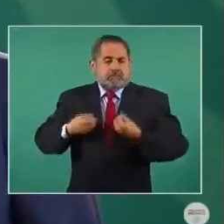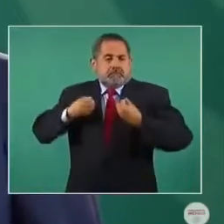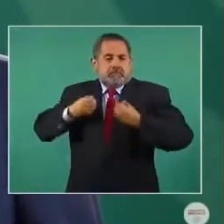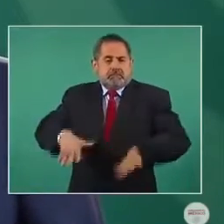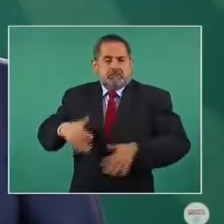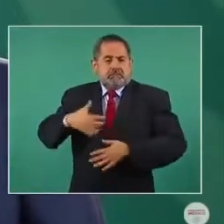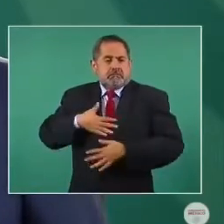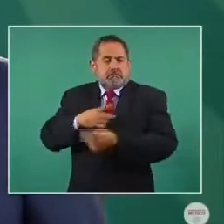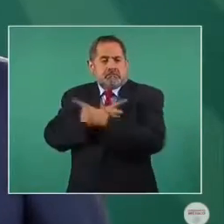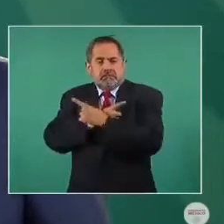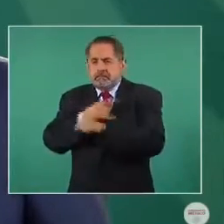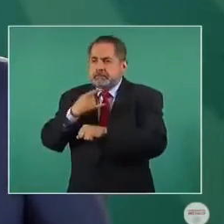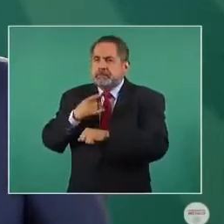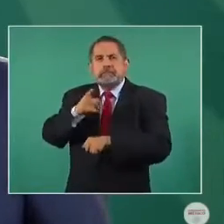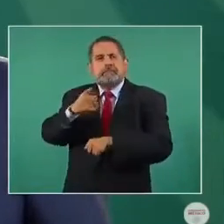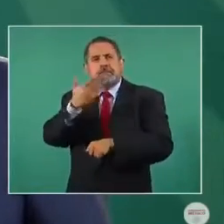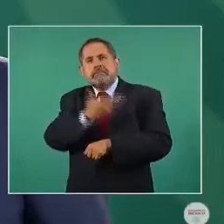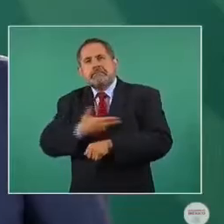autoridad moral,